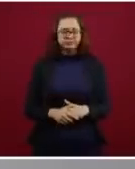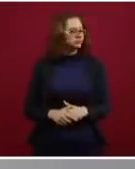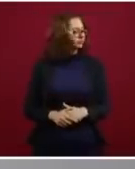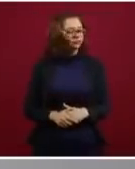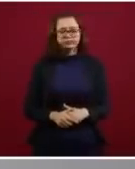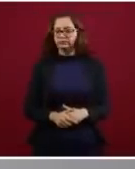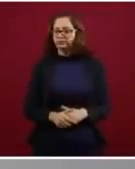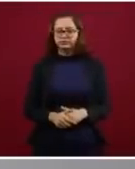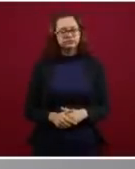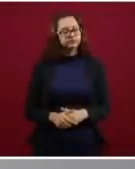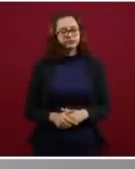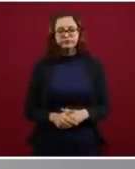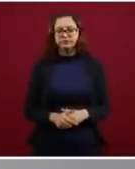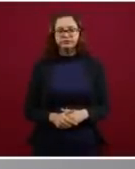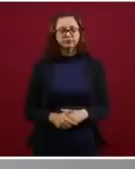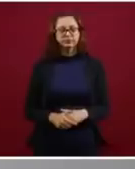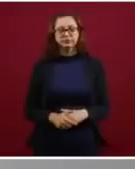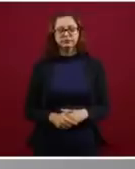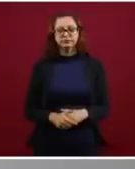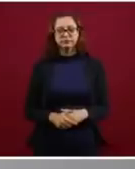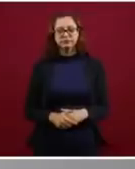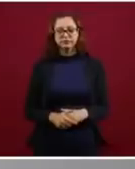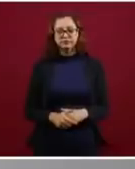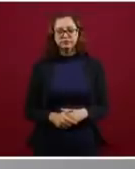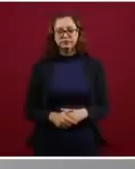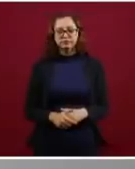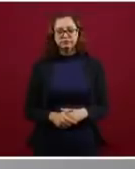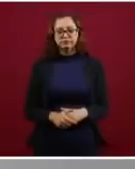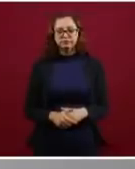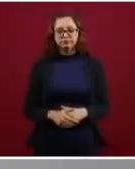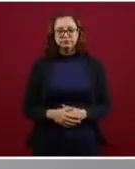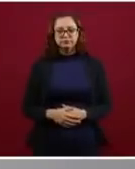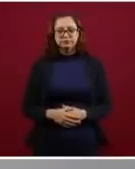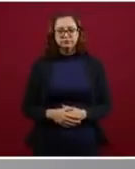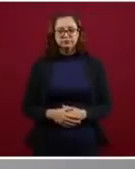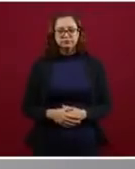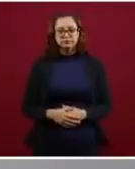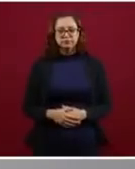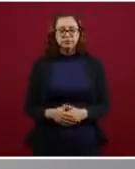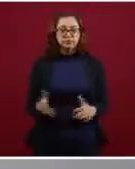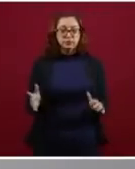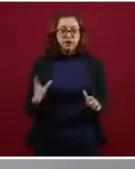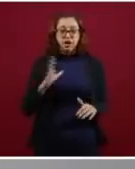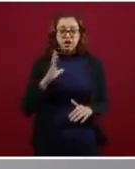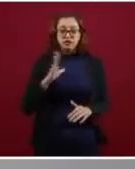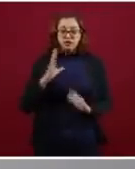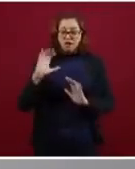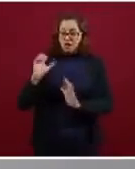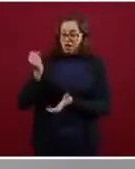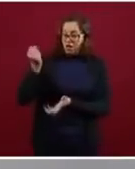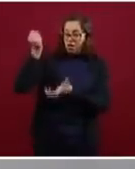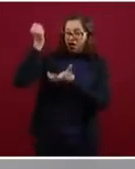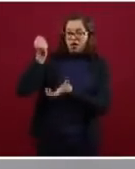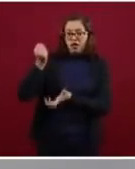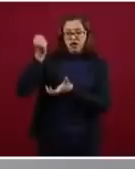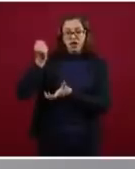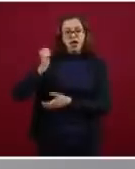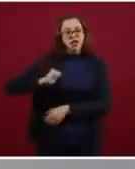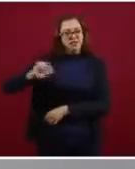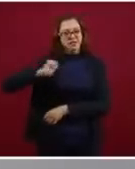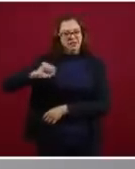No. Y entonces se tienen las bolsas como era